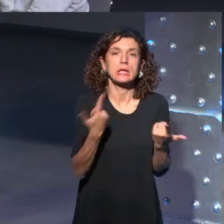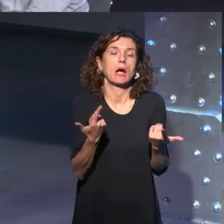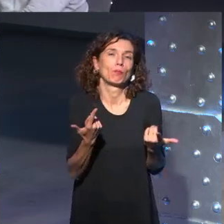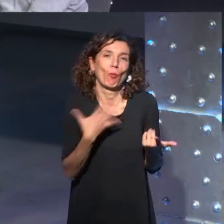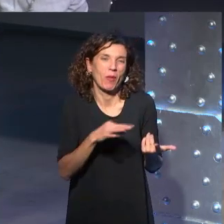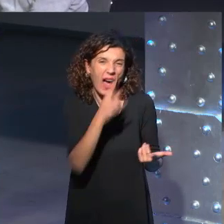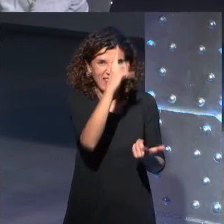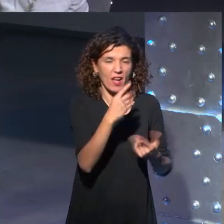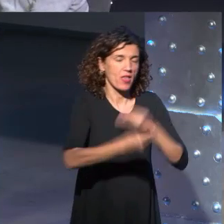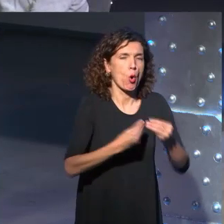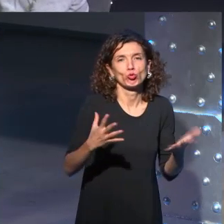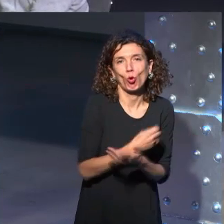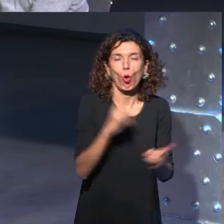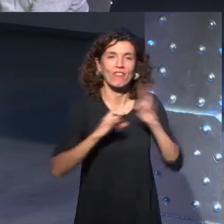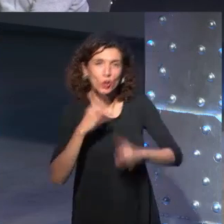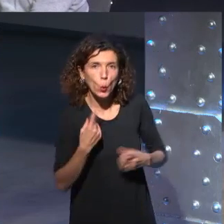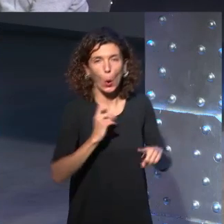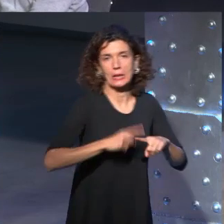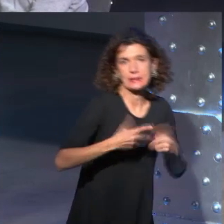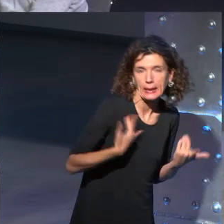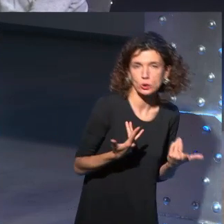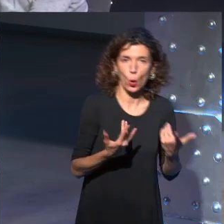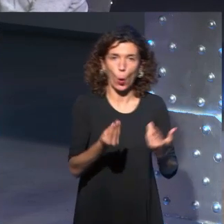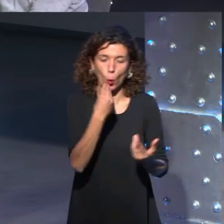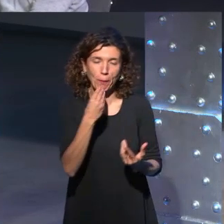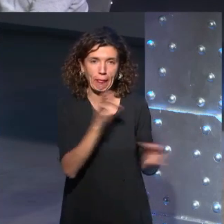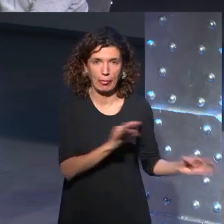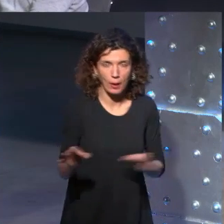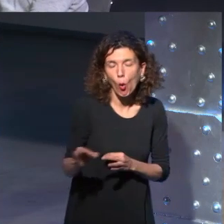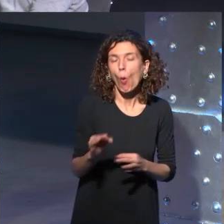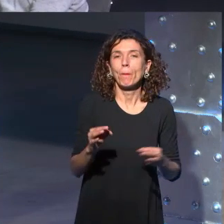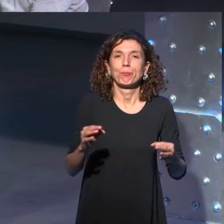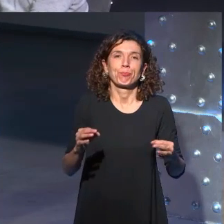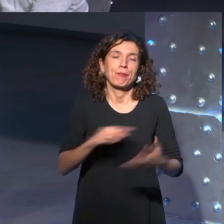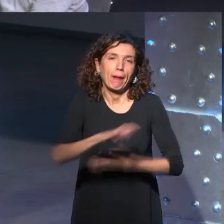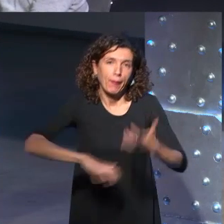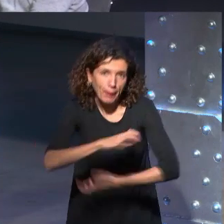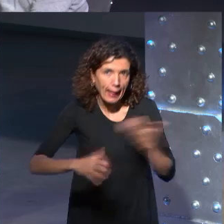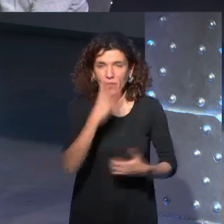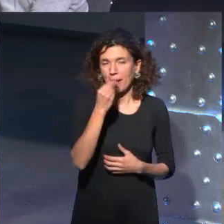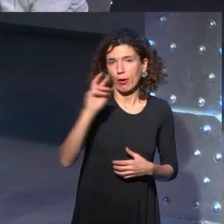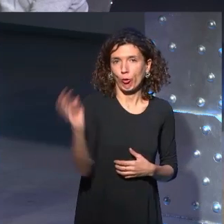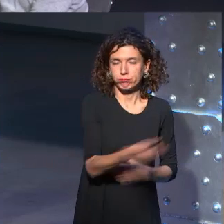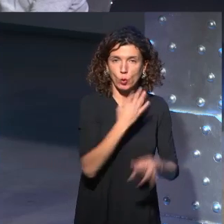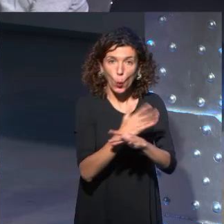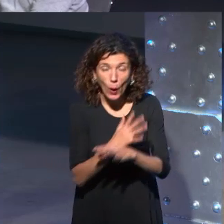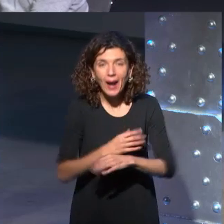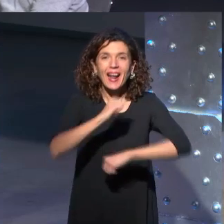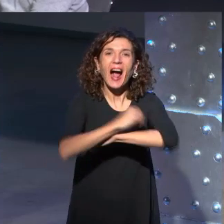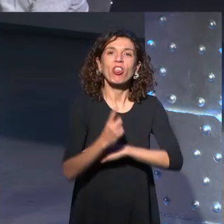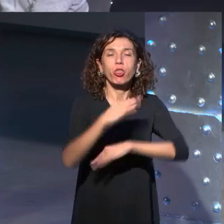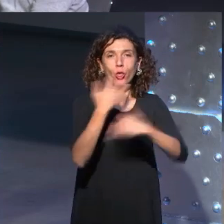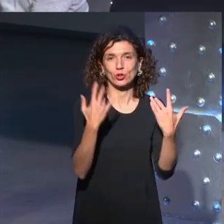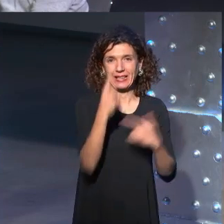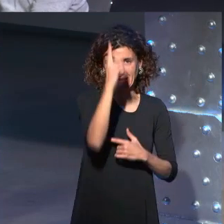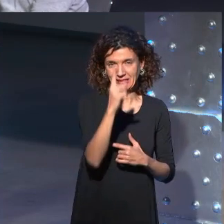sexo hasta aventura, hasta picnics, a peleas de perros, a jugar. Muchas cosas se hicieron